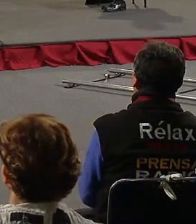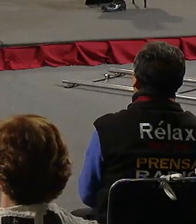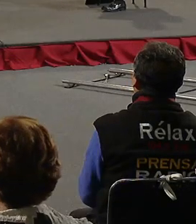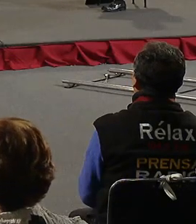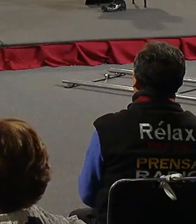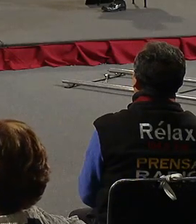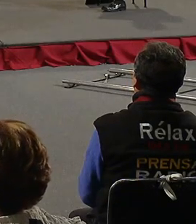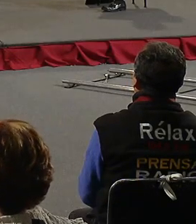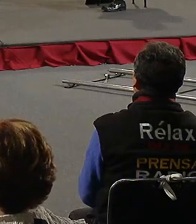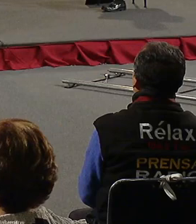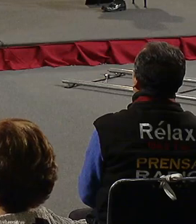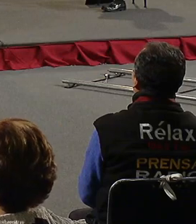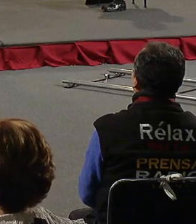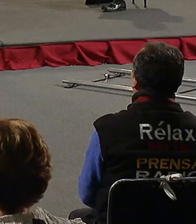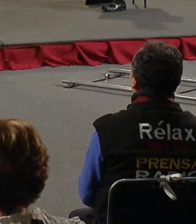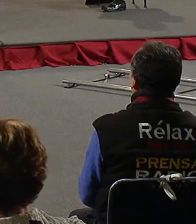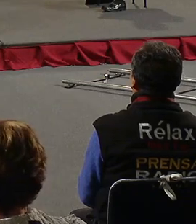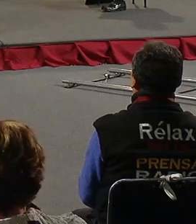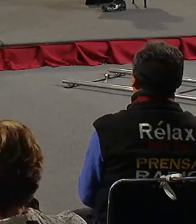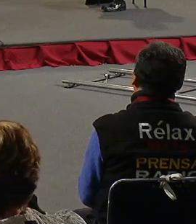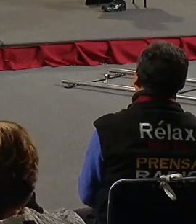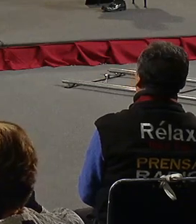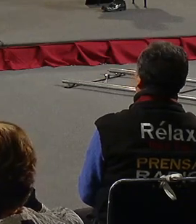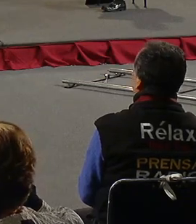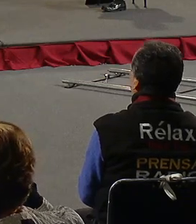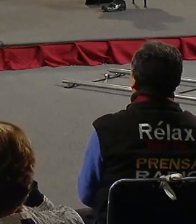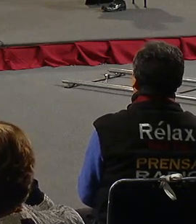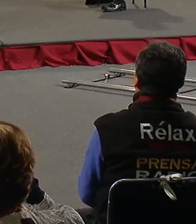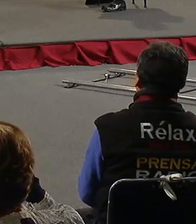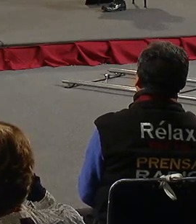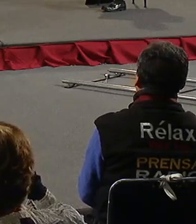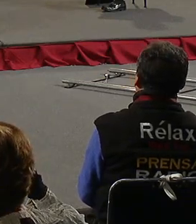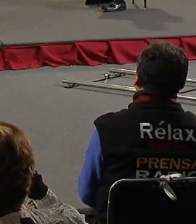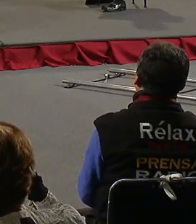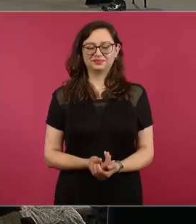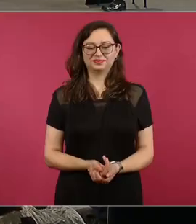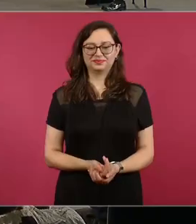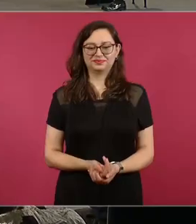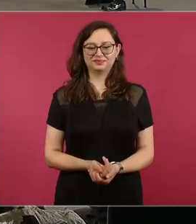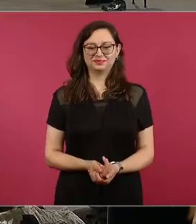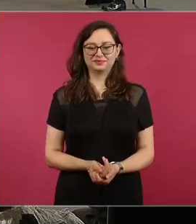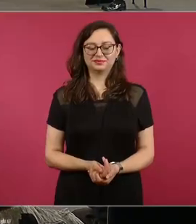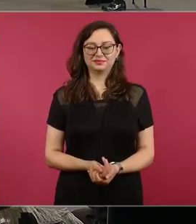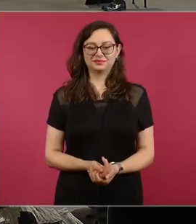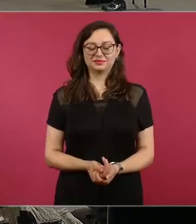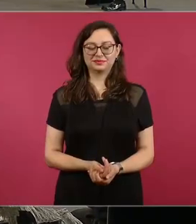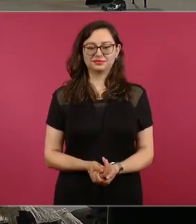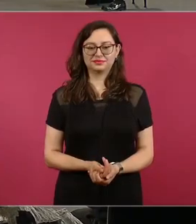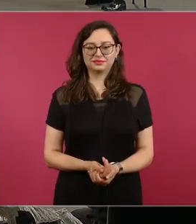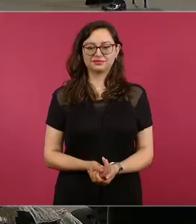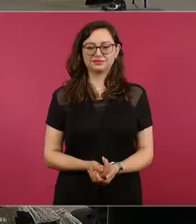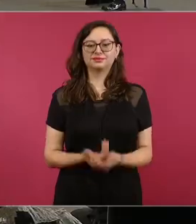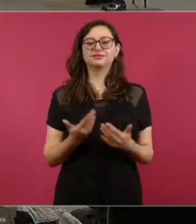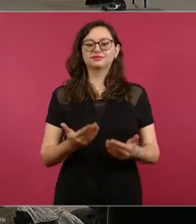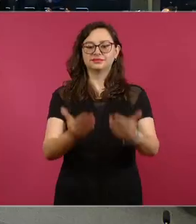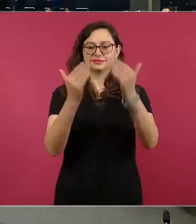Continuará. Bueno, vamos a hablar